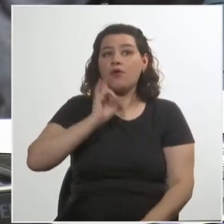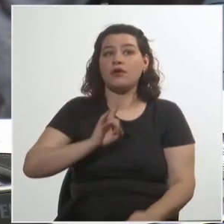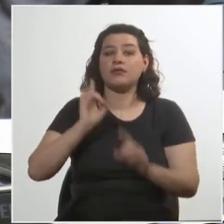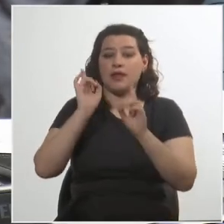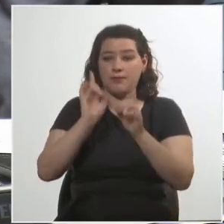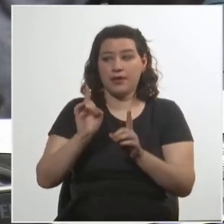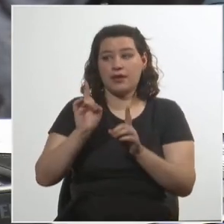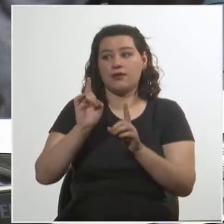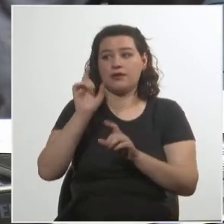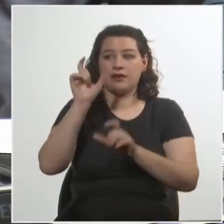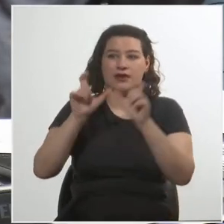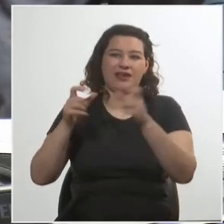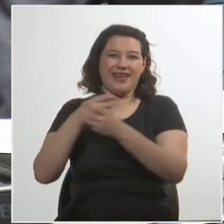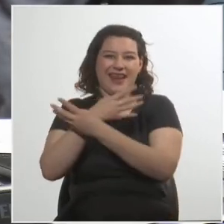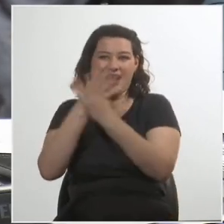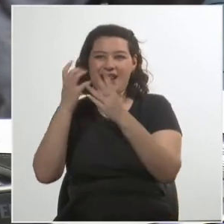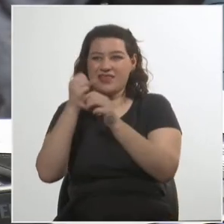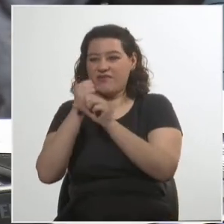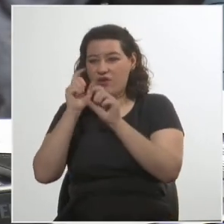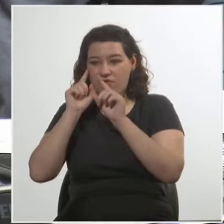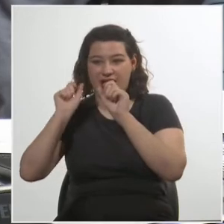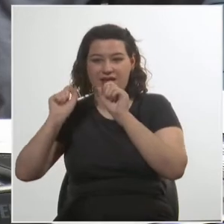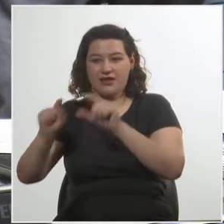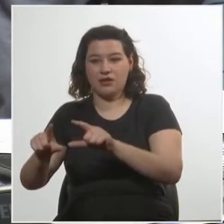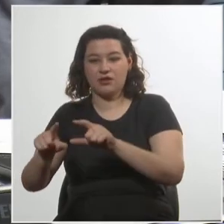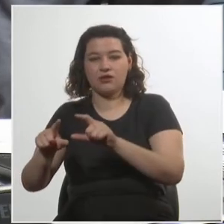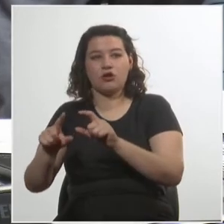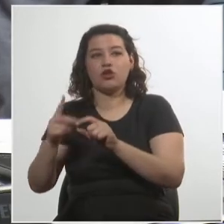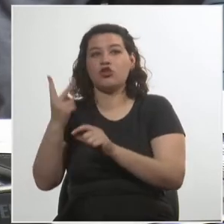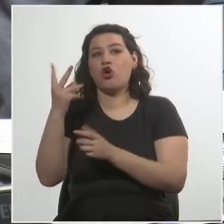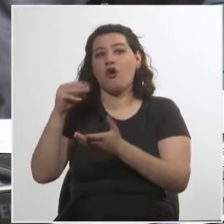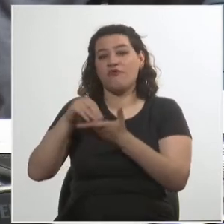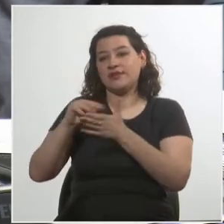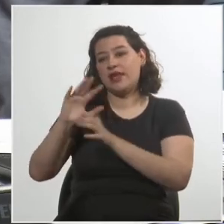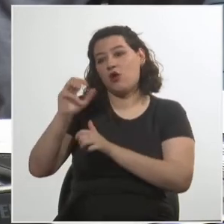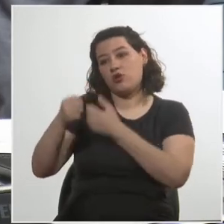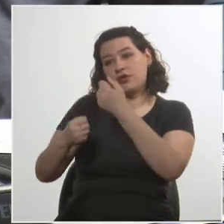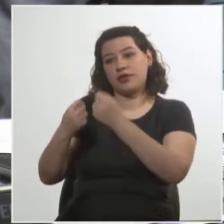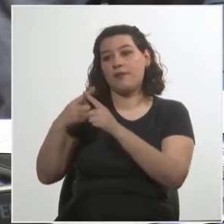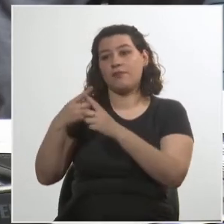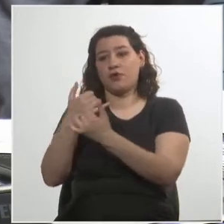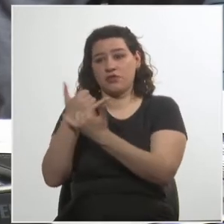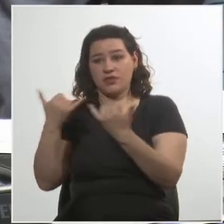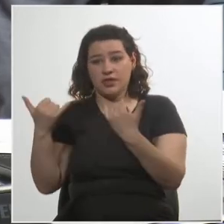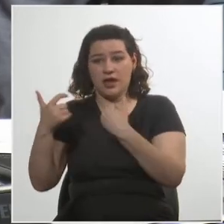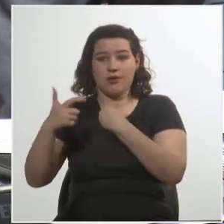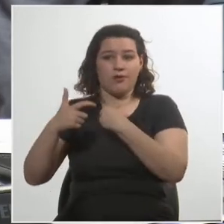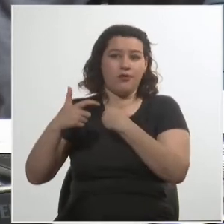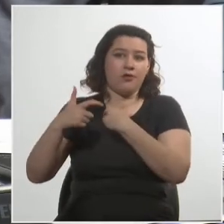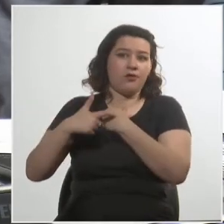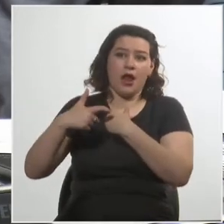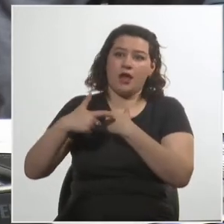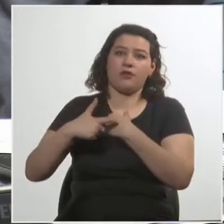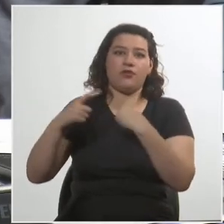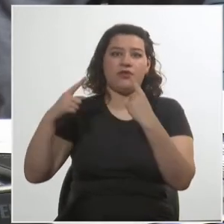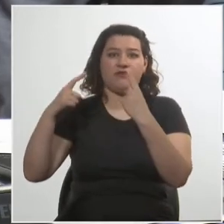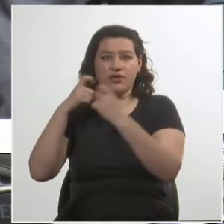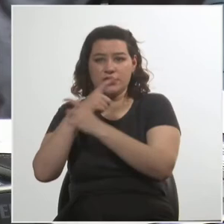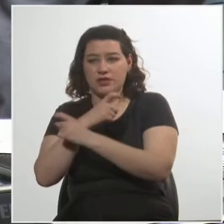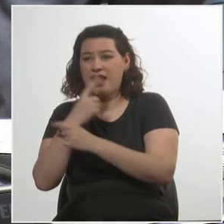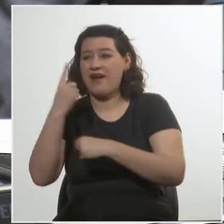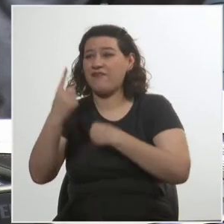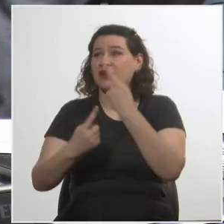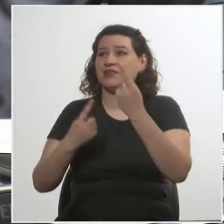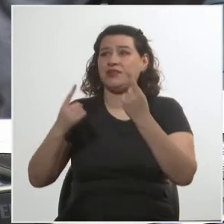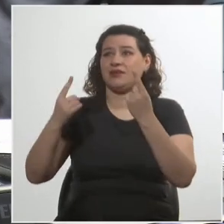del tambo que son los que ordeñan dos veces por día horarios impropios en condiciones que